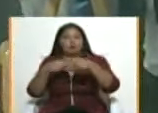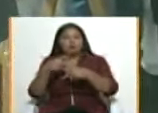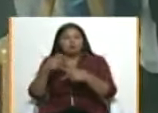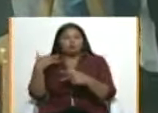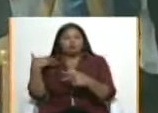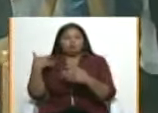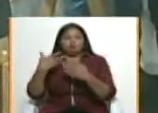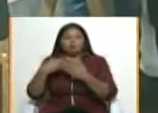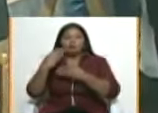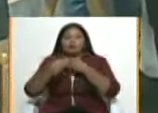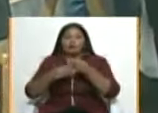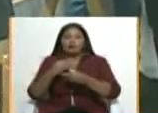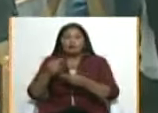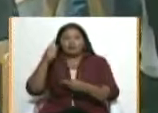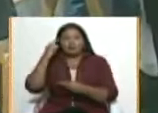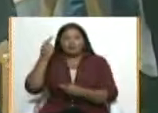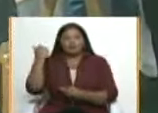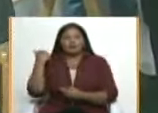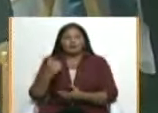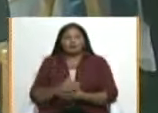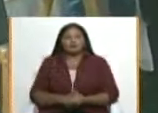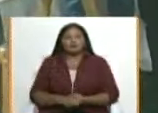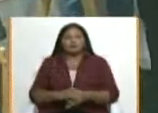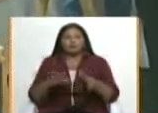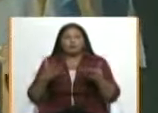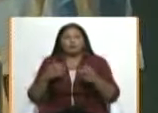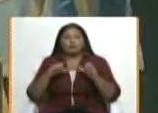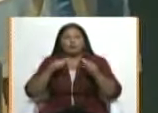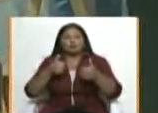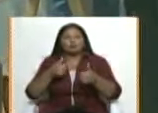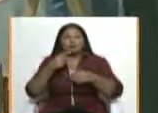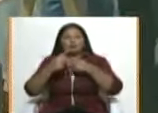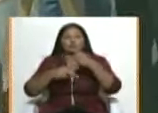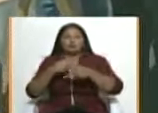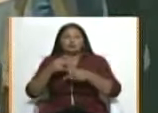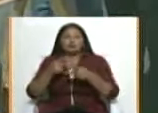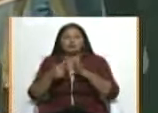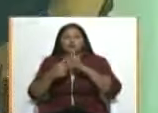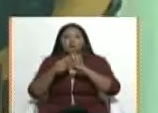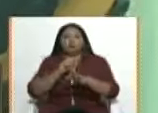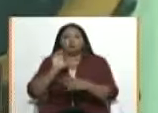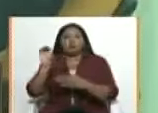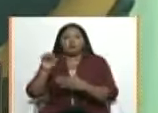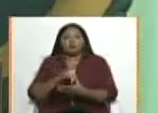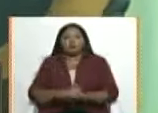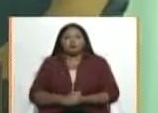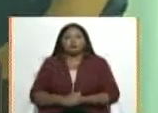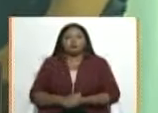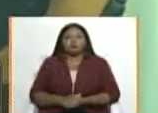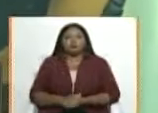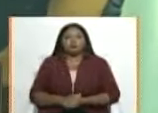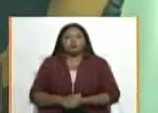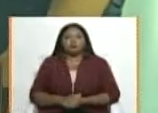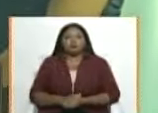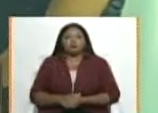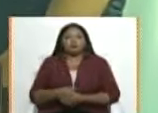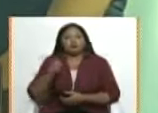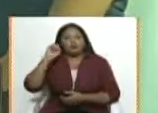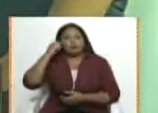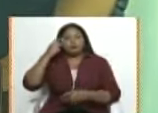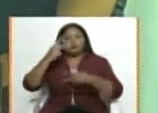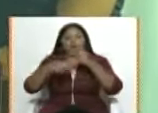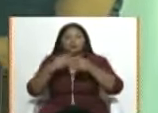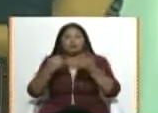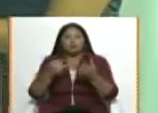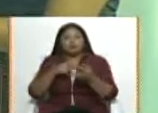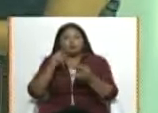venido realizando desde el día de ayer, cuando inició el proceso de postulaciones en nuestro país. Recordemos que este proceso de postulaciones tendrá